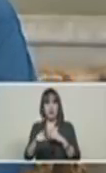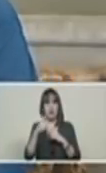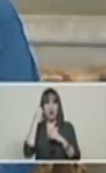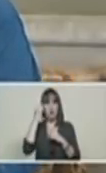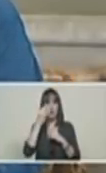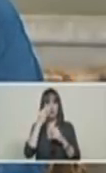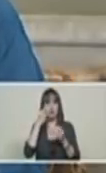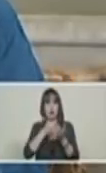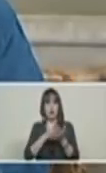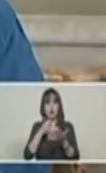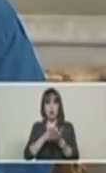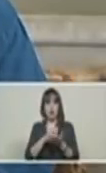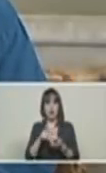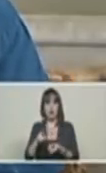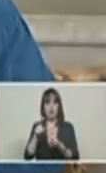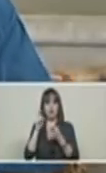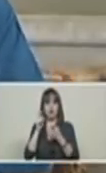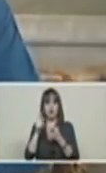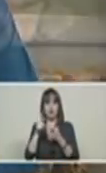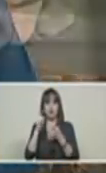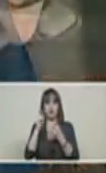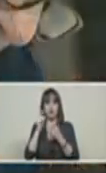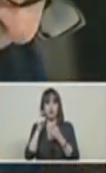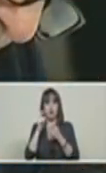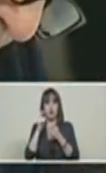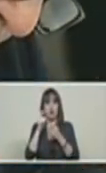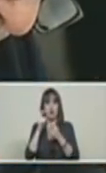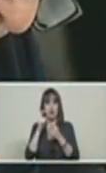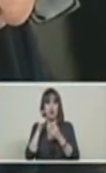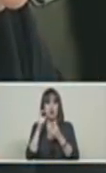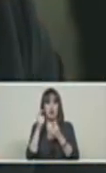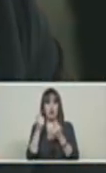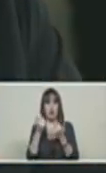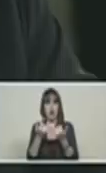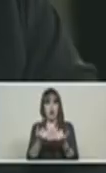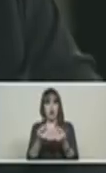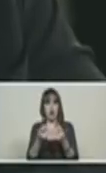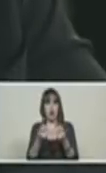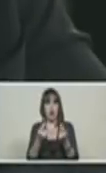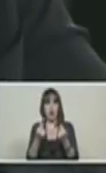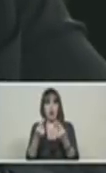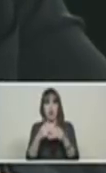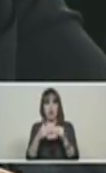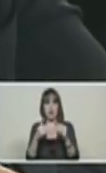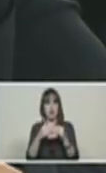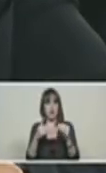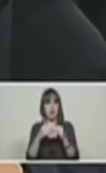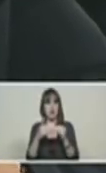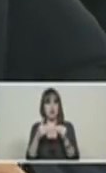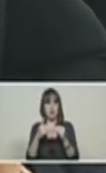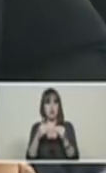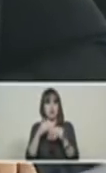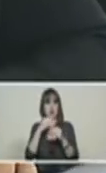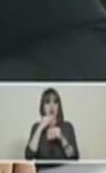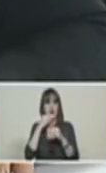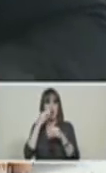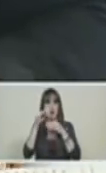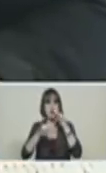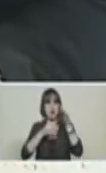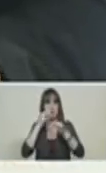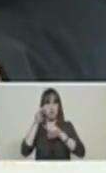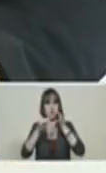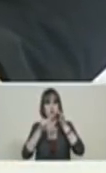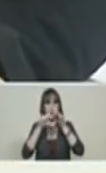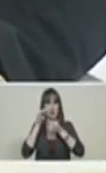presupuesto en divisas. Estamos elaborando el presupuesto nacional bajo los nuevos equilibrios. También estamos elaborando el